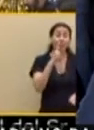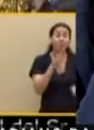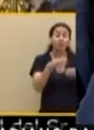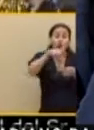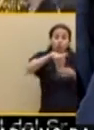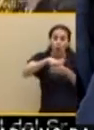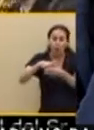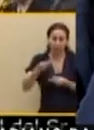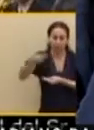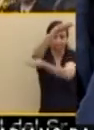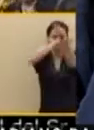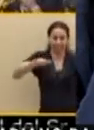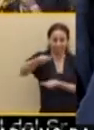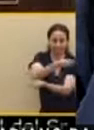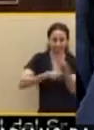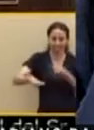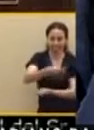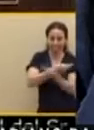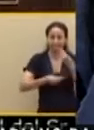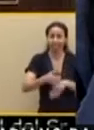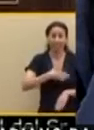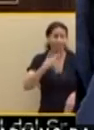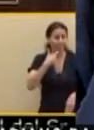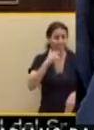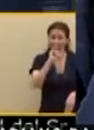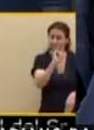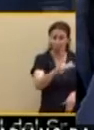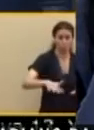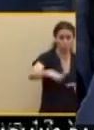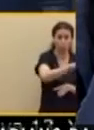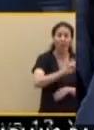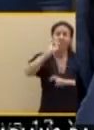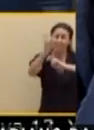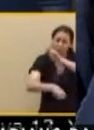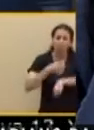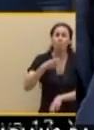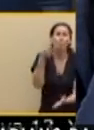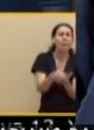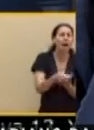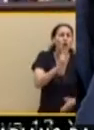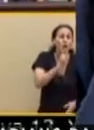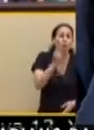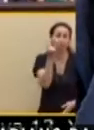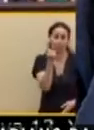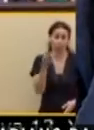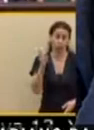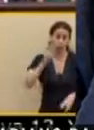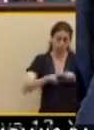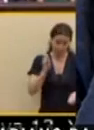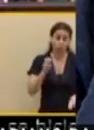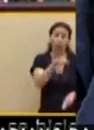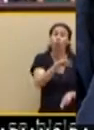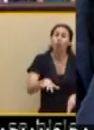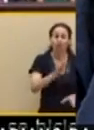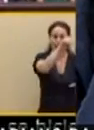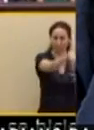ruptura con que era el discurso electoral la campaña electoral la campaña electoral ciudadanos porque será su avanza necesitamos un gobierno